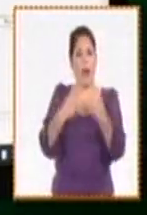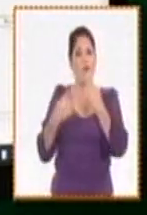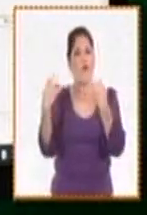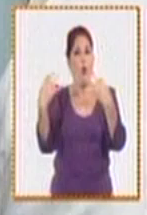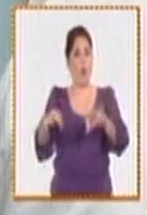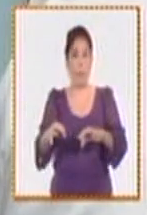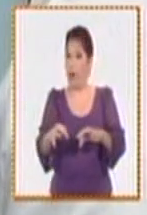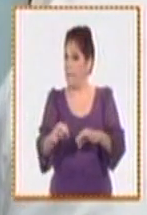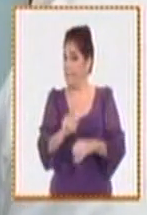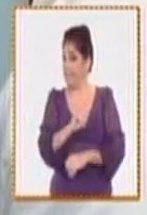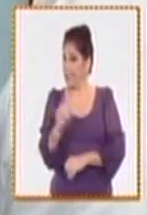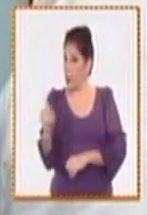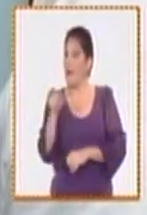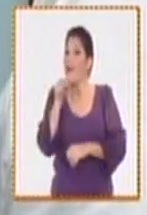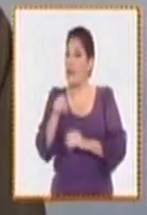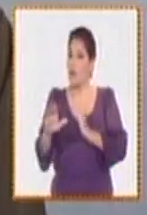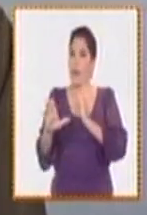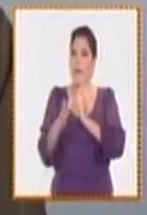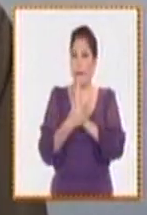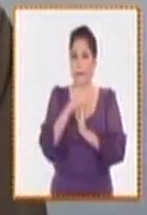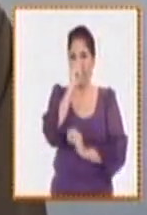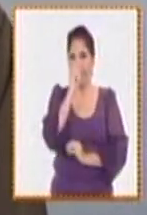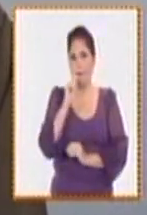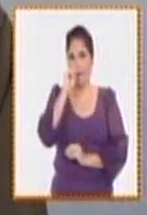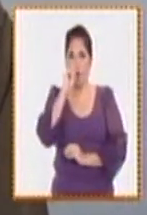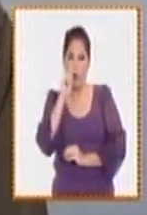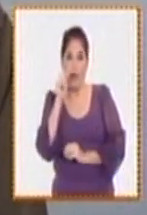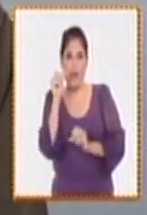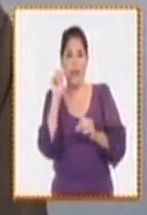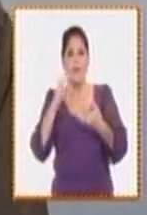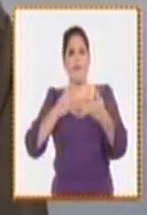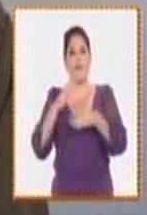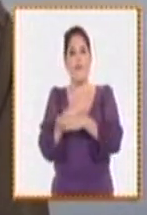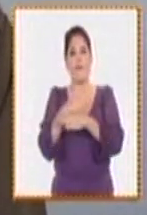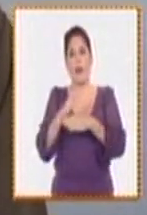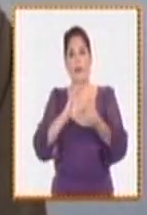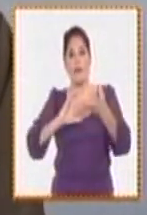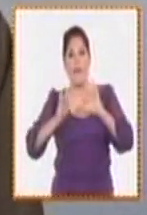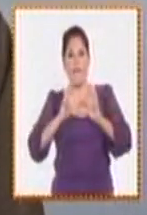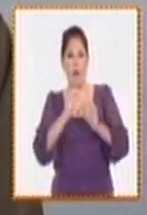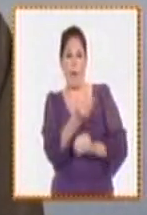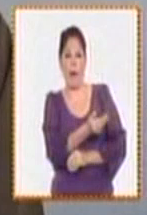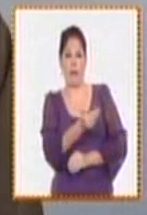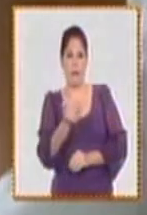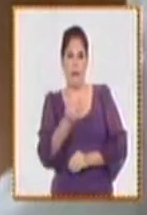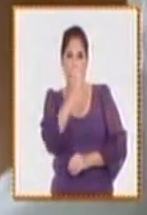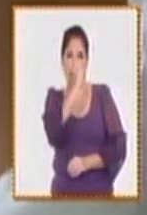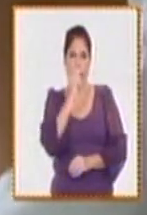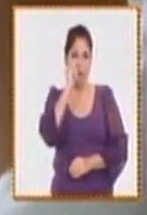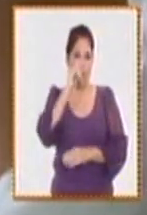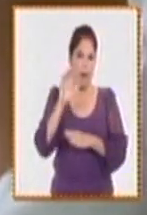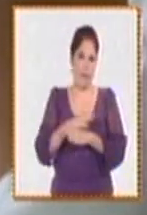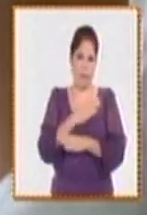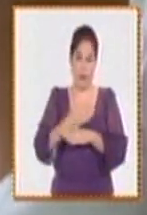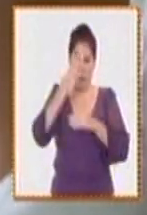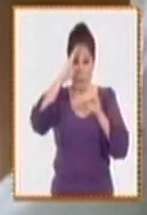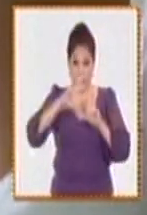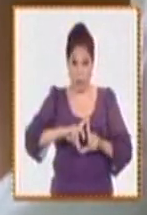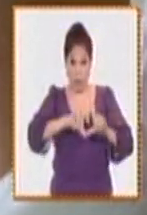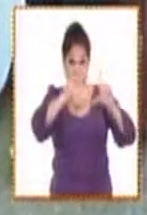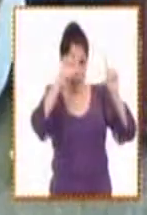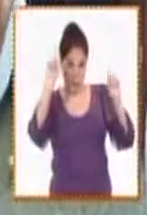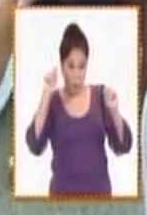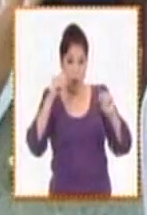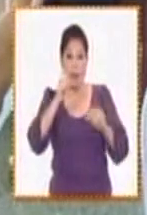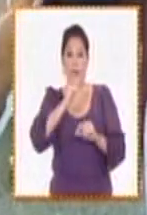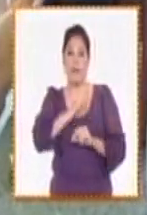ciencia forense en función de determinar los diferentes tipos de cannabinoides sintéticos que se introducen al país. Cuba mantiene una